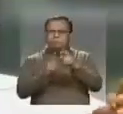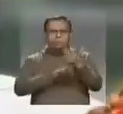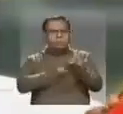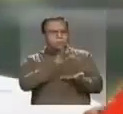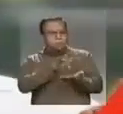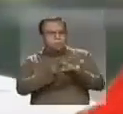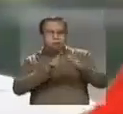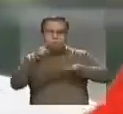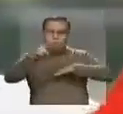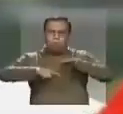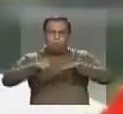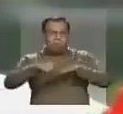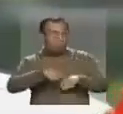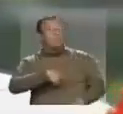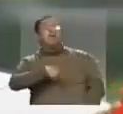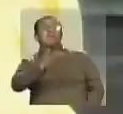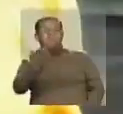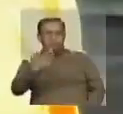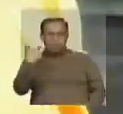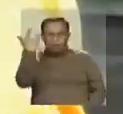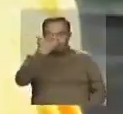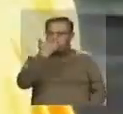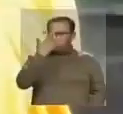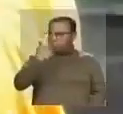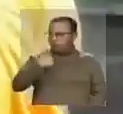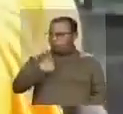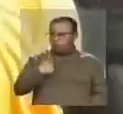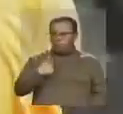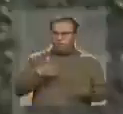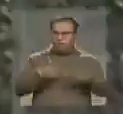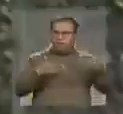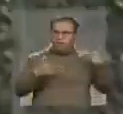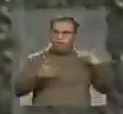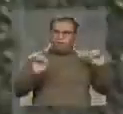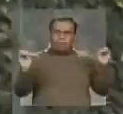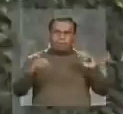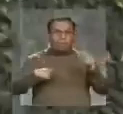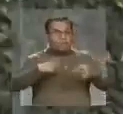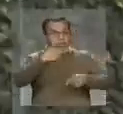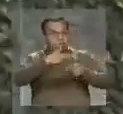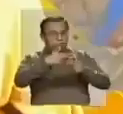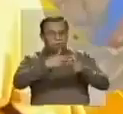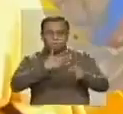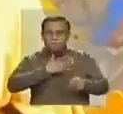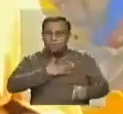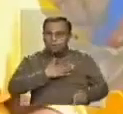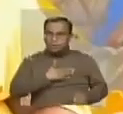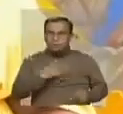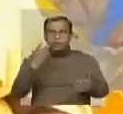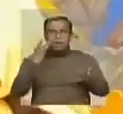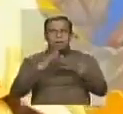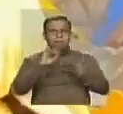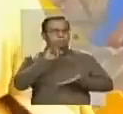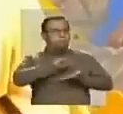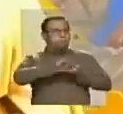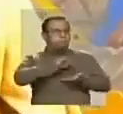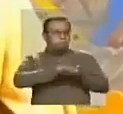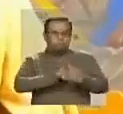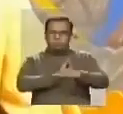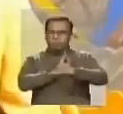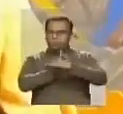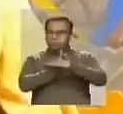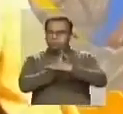un bus y que oye negra, nadie me llamaba negra, todo el mundo me llamaba por mi nombre. Las mismas